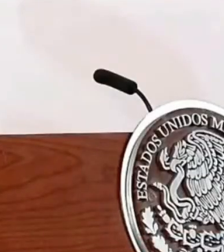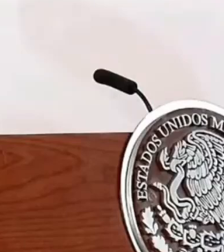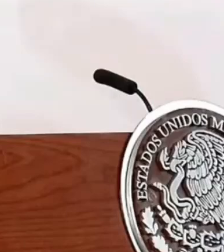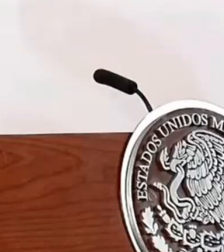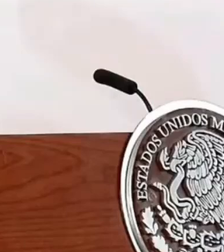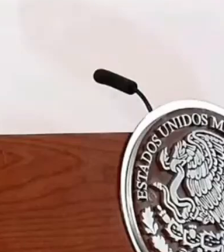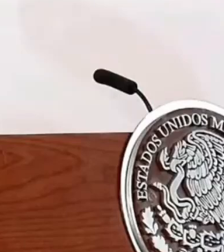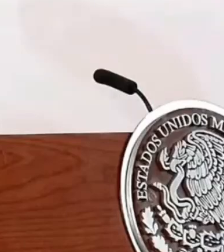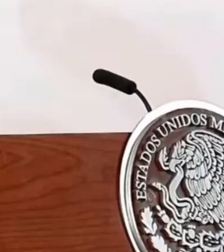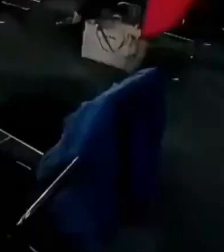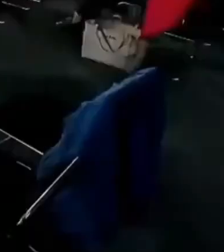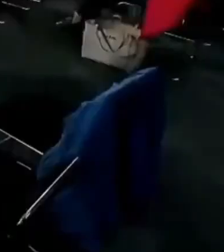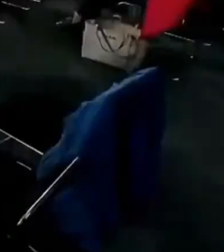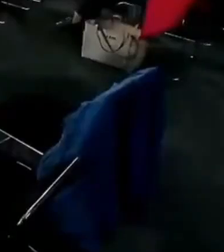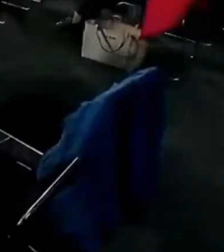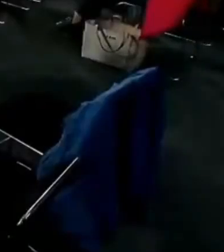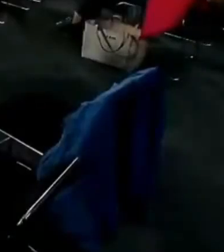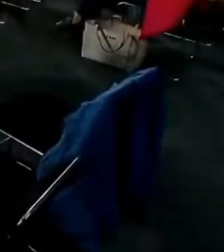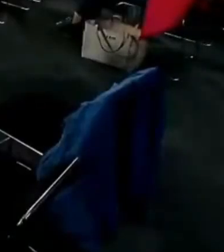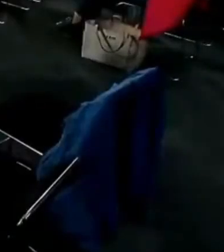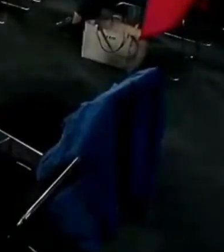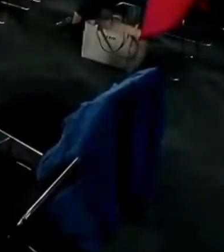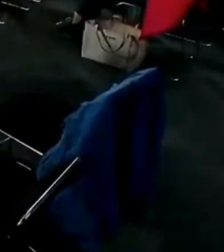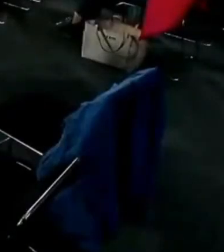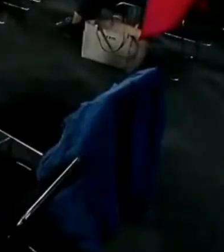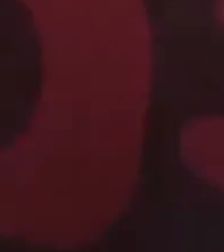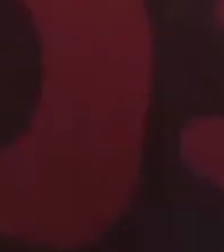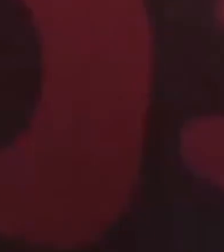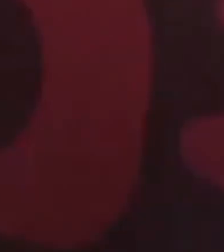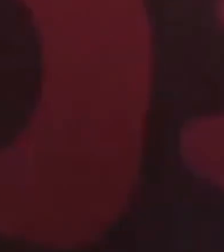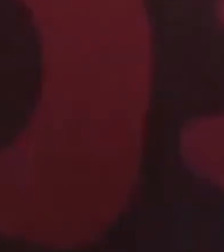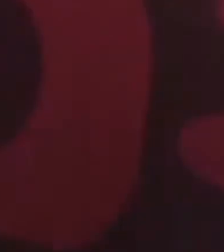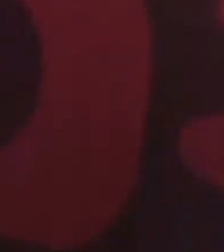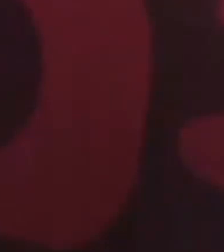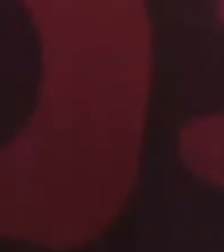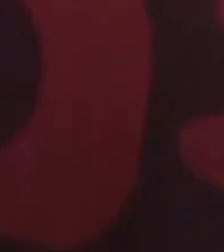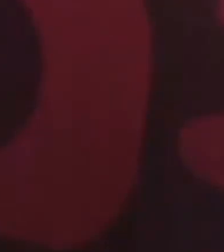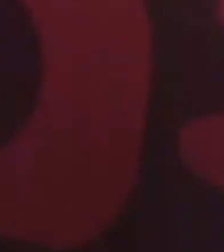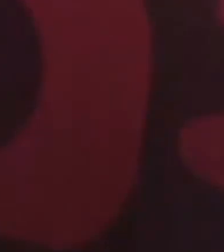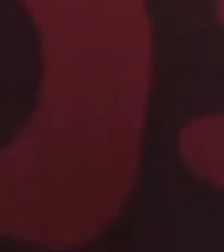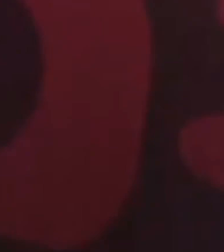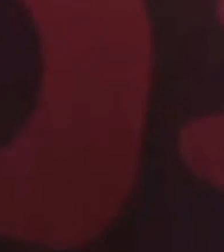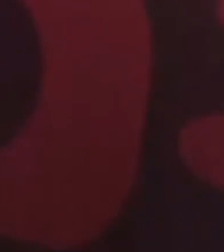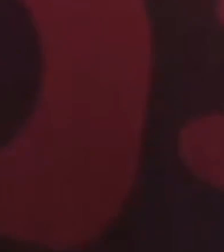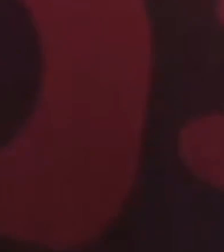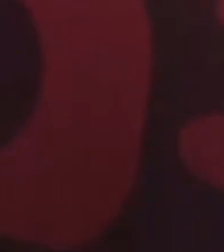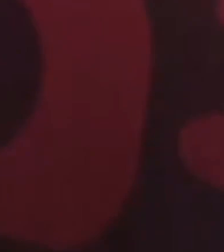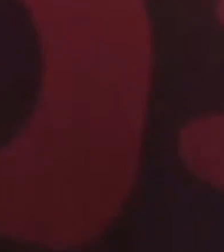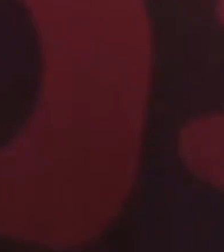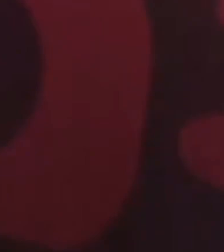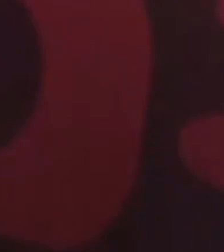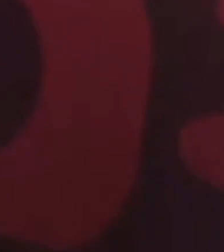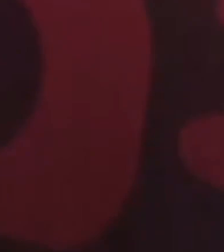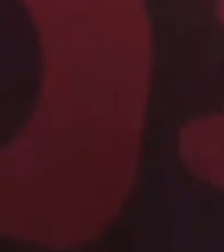Y nosotros no exoneramos a nadie. O sea, y